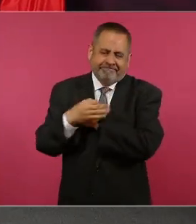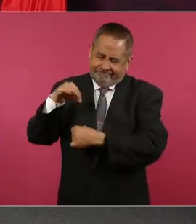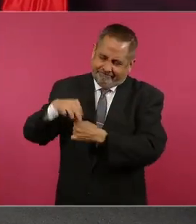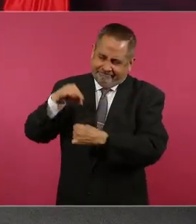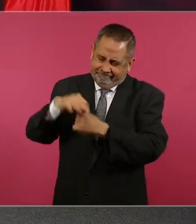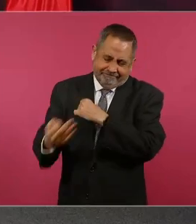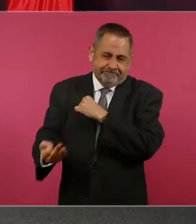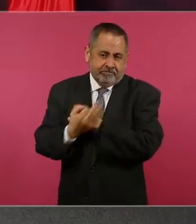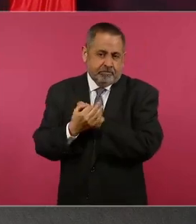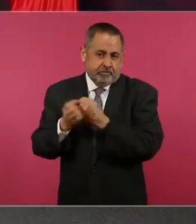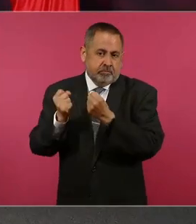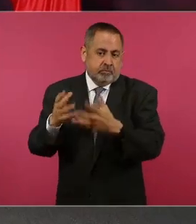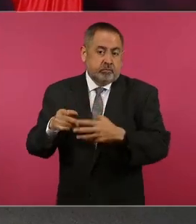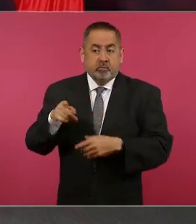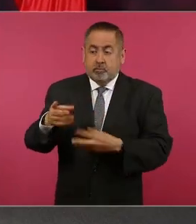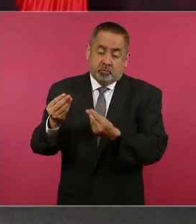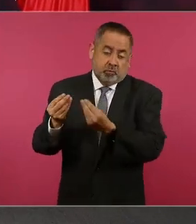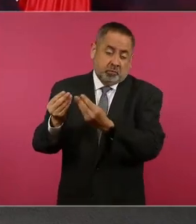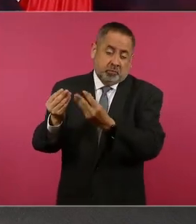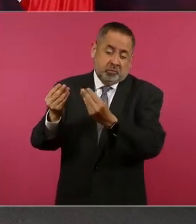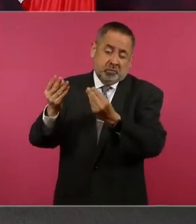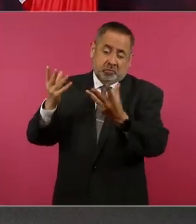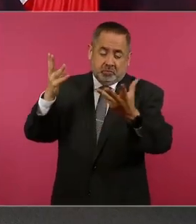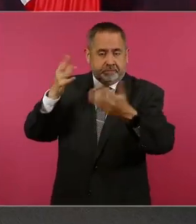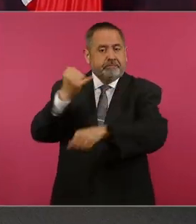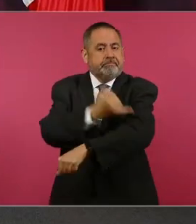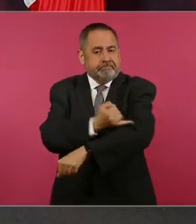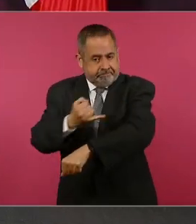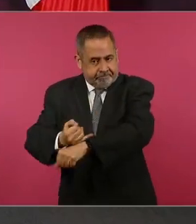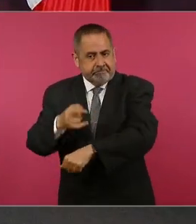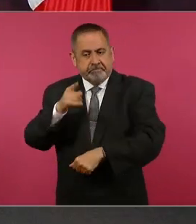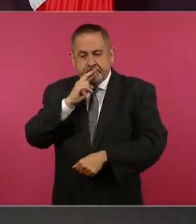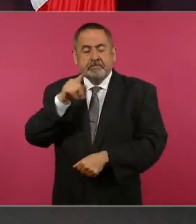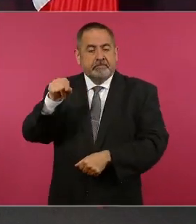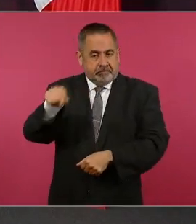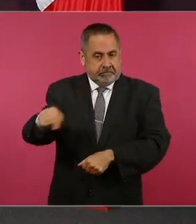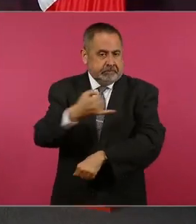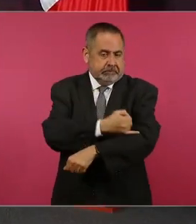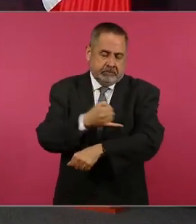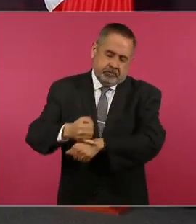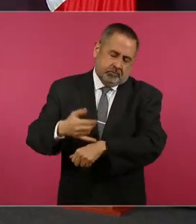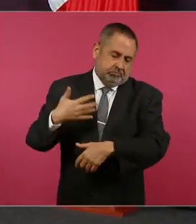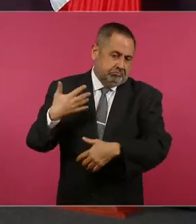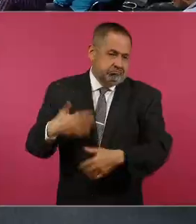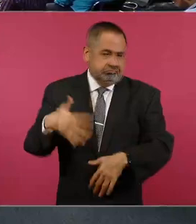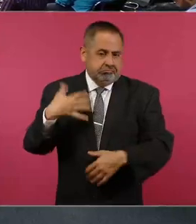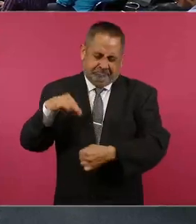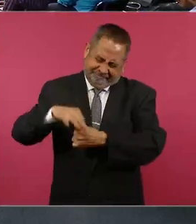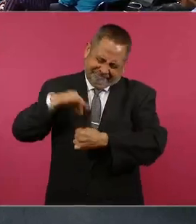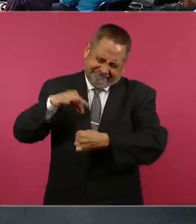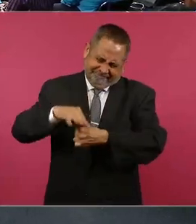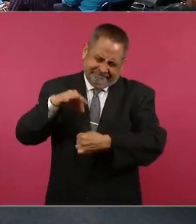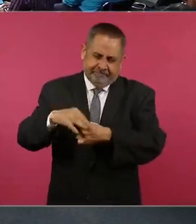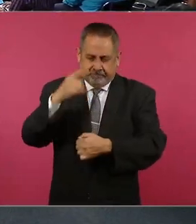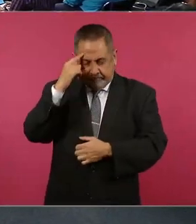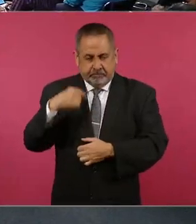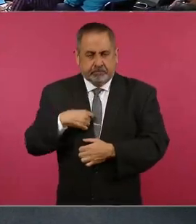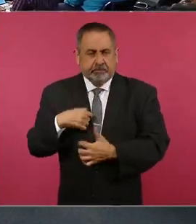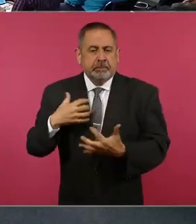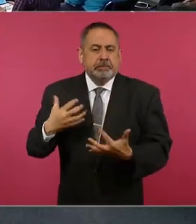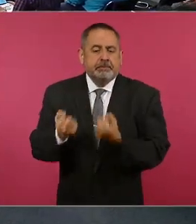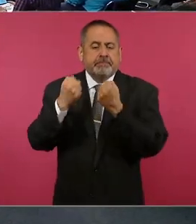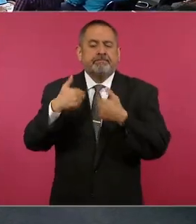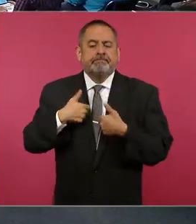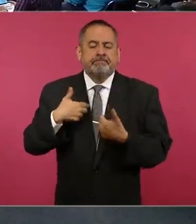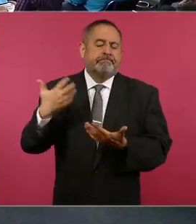como saqué muchísimos votos en ese entonces en Iztapalapa eso fue lo